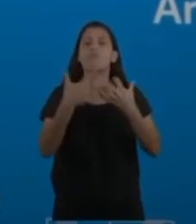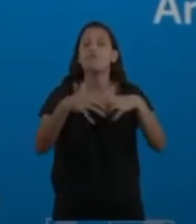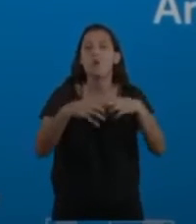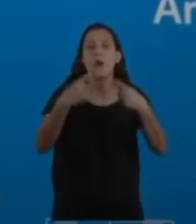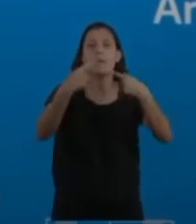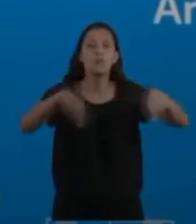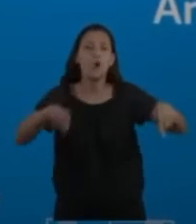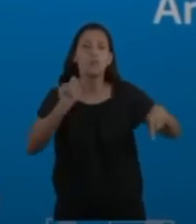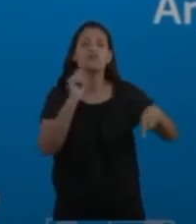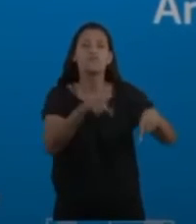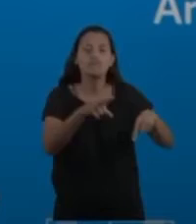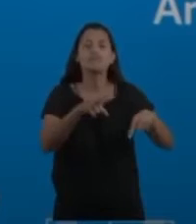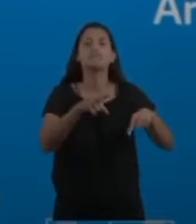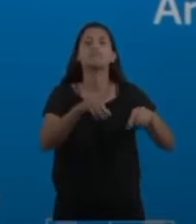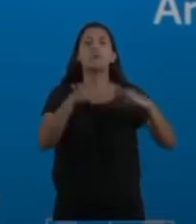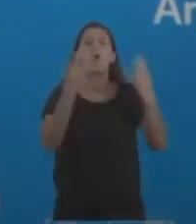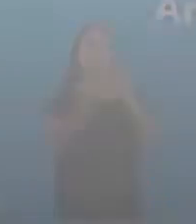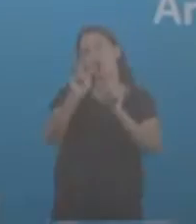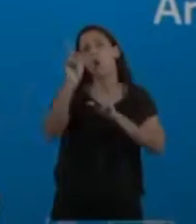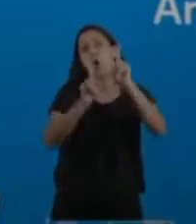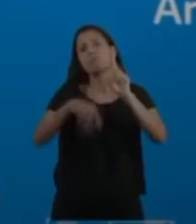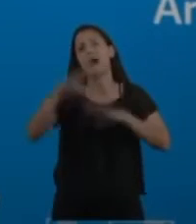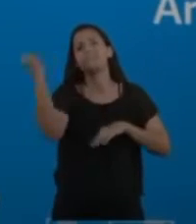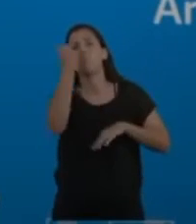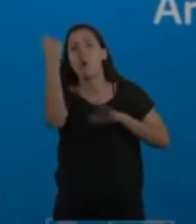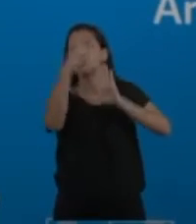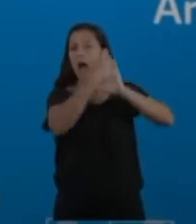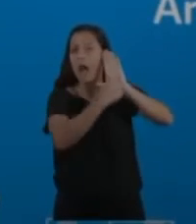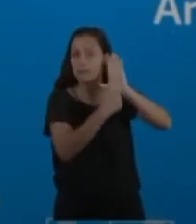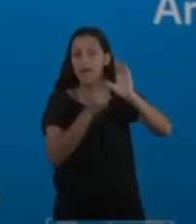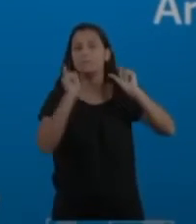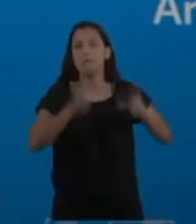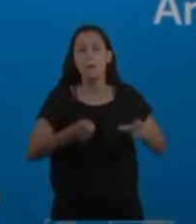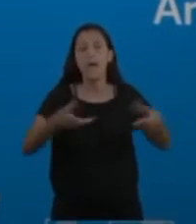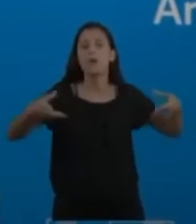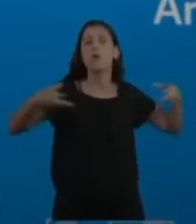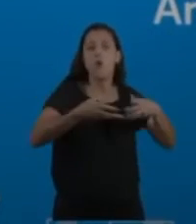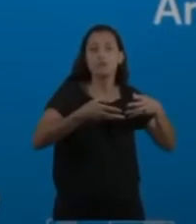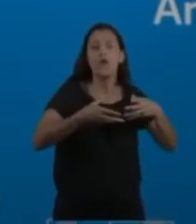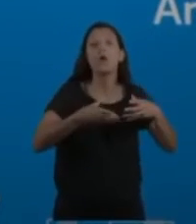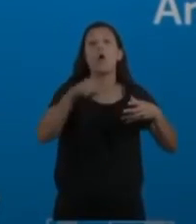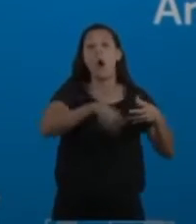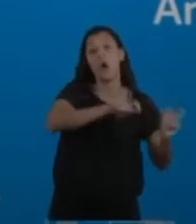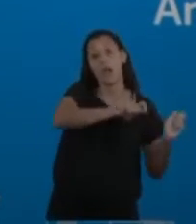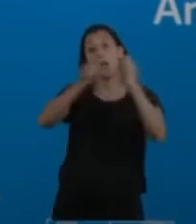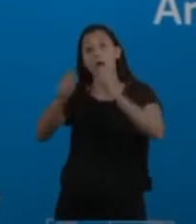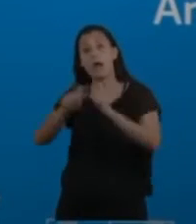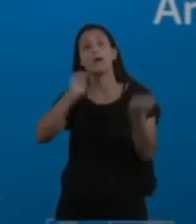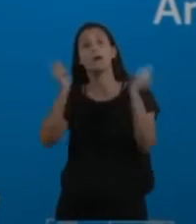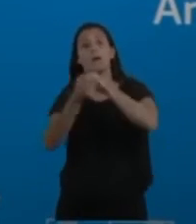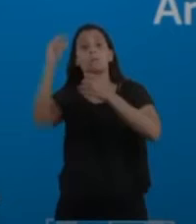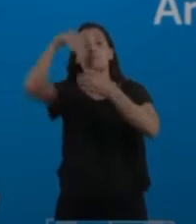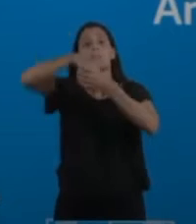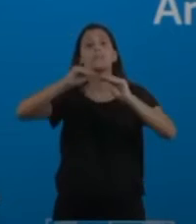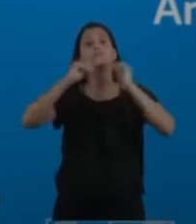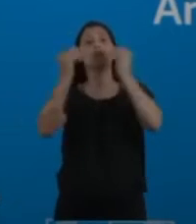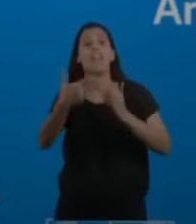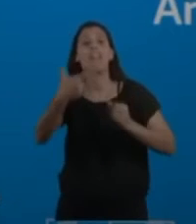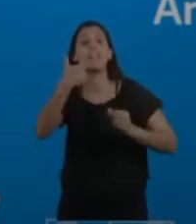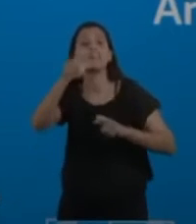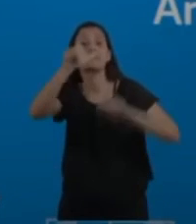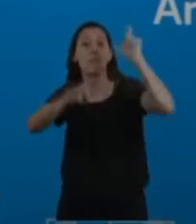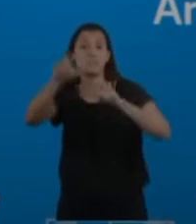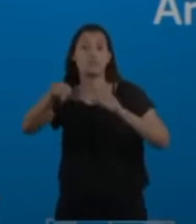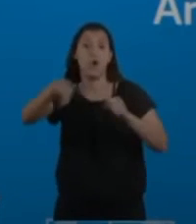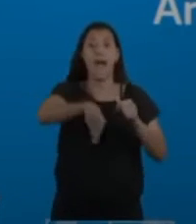del consejo de la magistratura la composición del consejo pasa a ser de 17 integrantes ustedes saben que hoy es